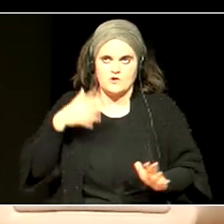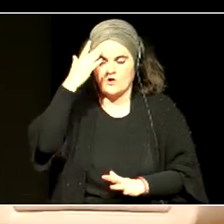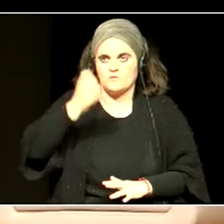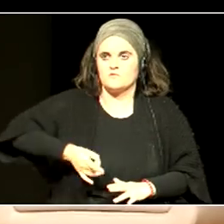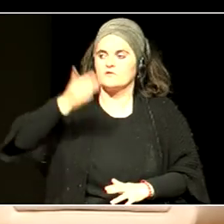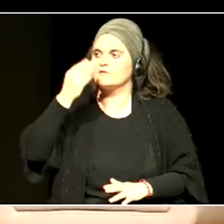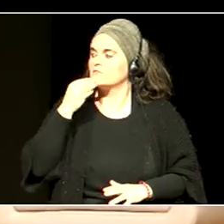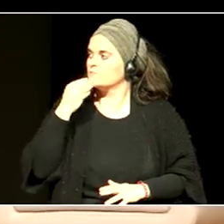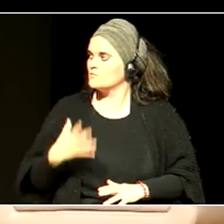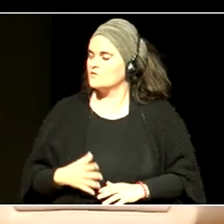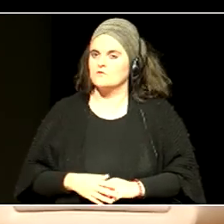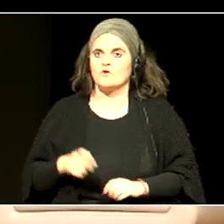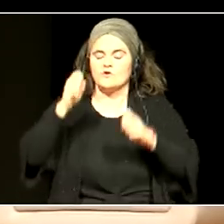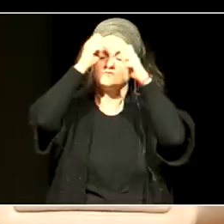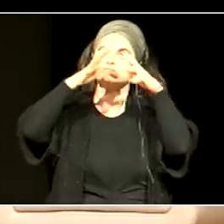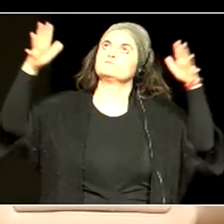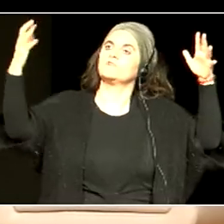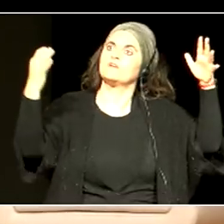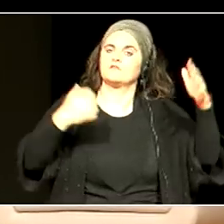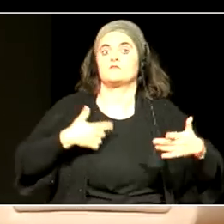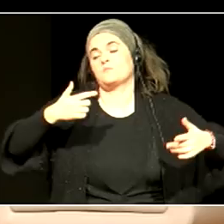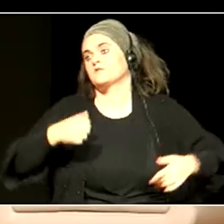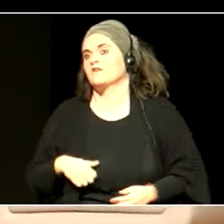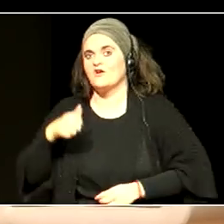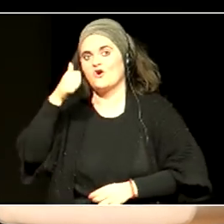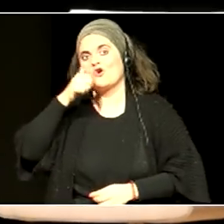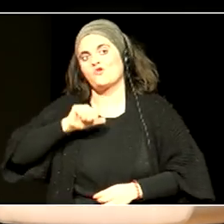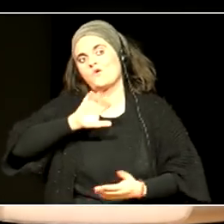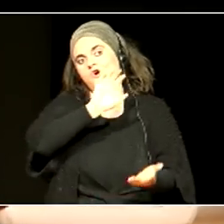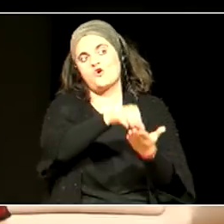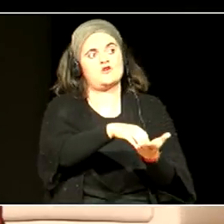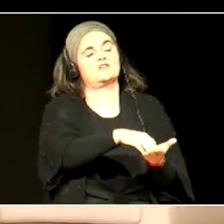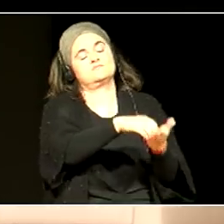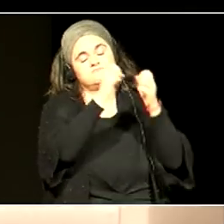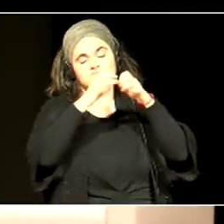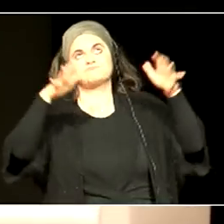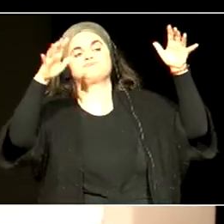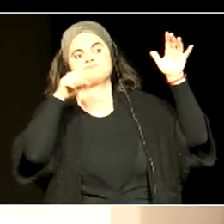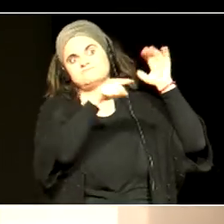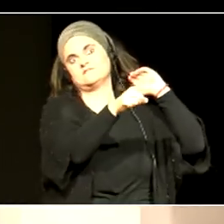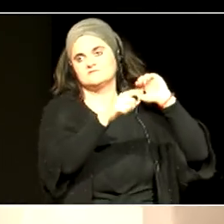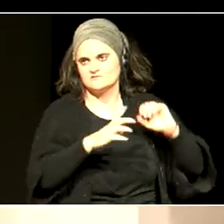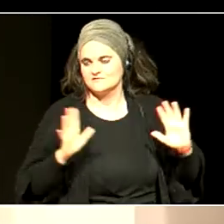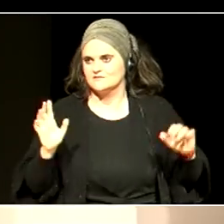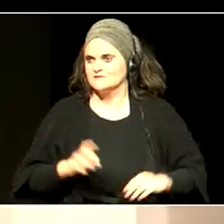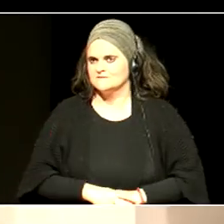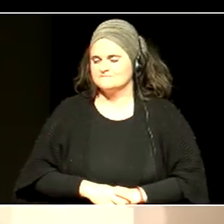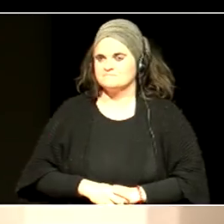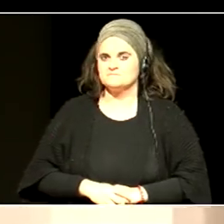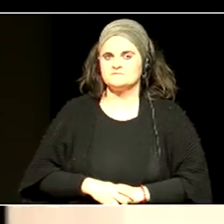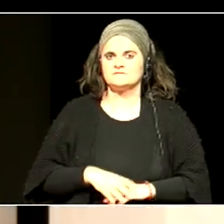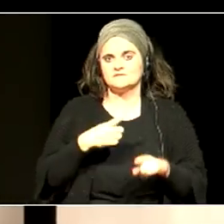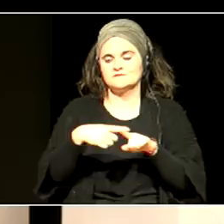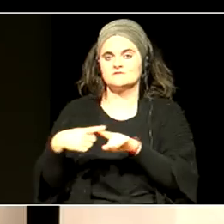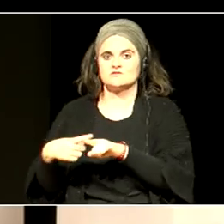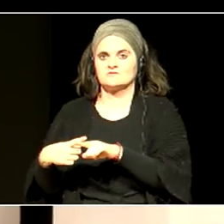muy bien dices va durar un escola te puede venir no bueno bueno entonces Esas cosas no